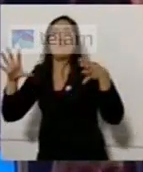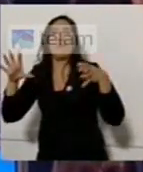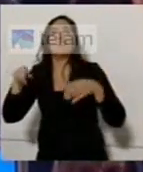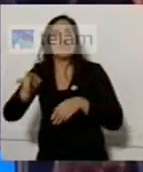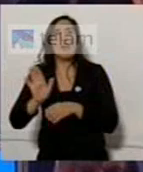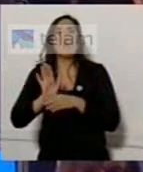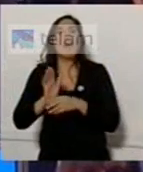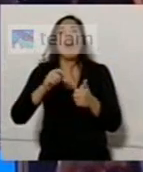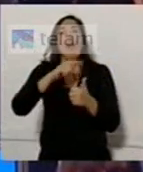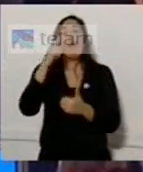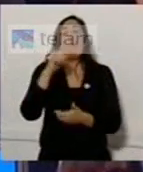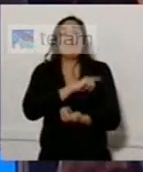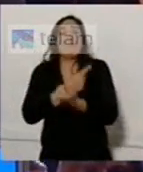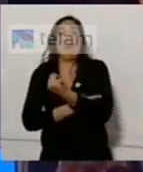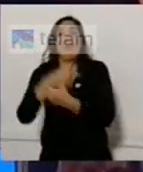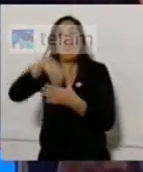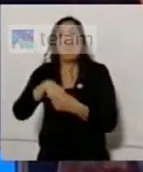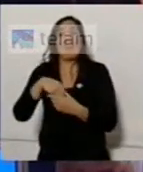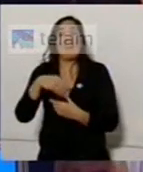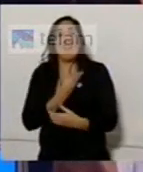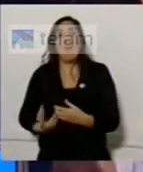gran poder del Estado,